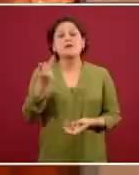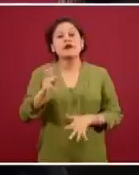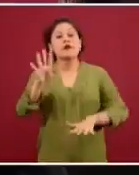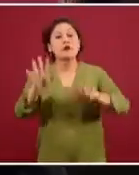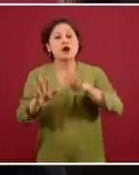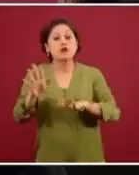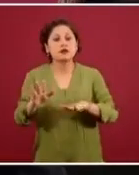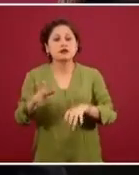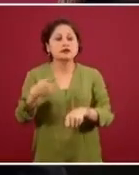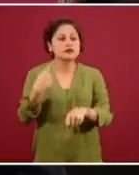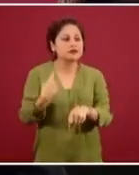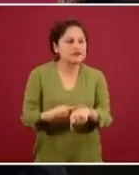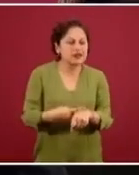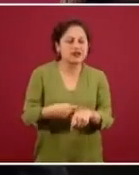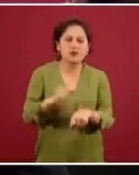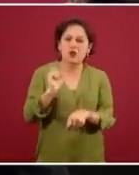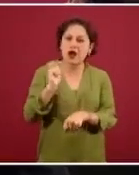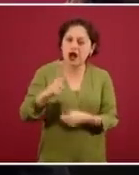La siguiente, por favor.